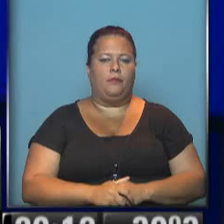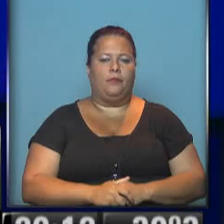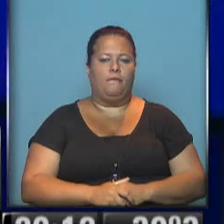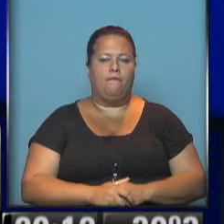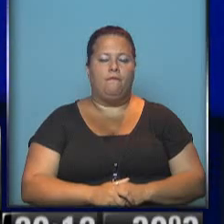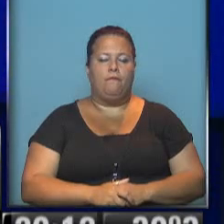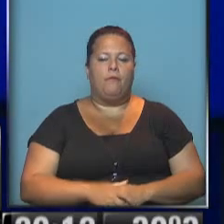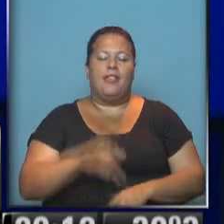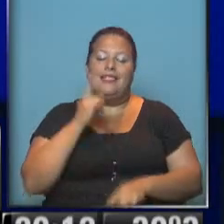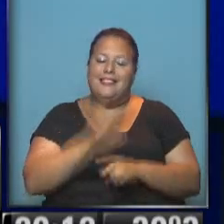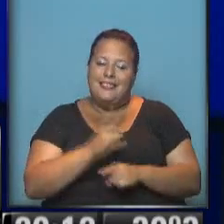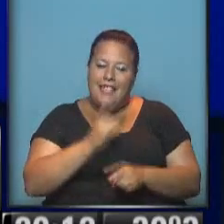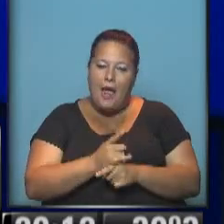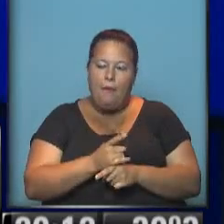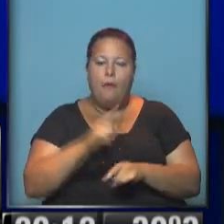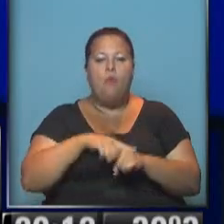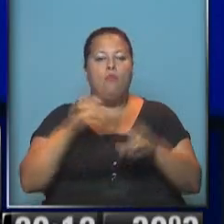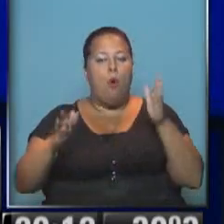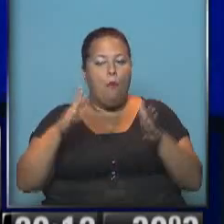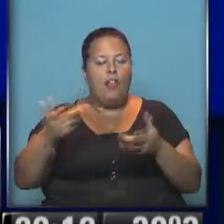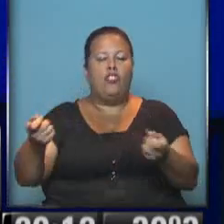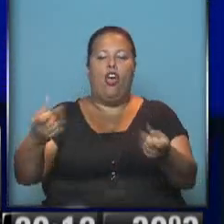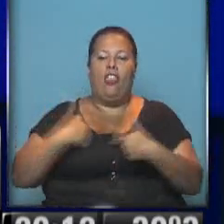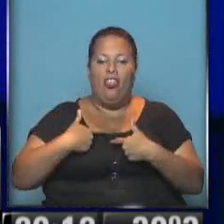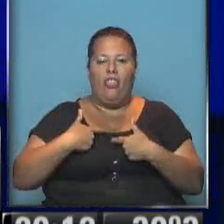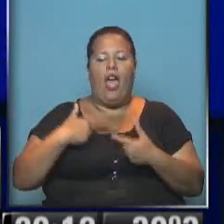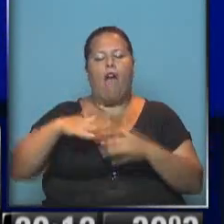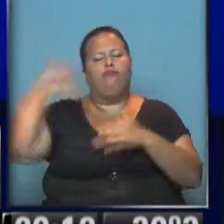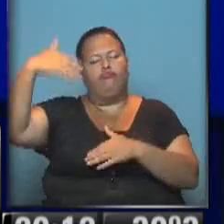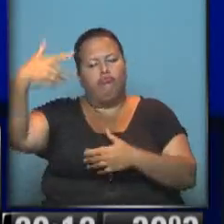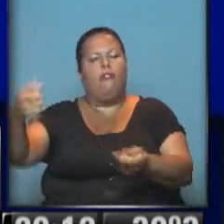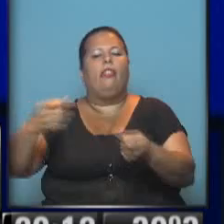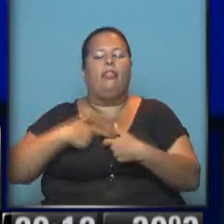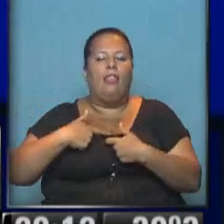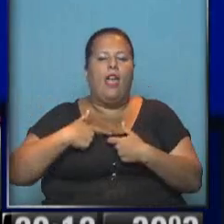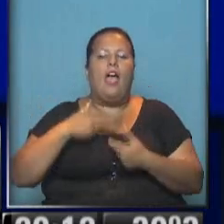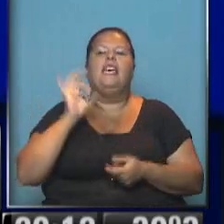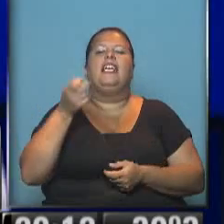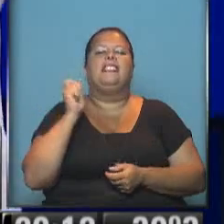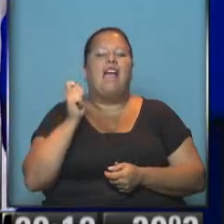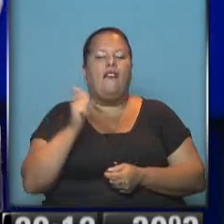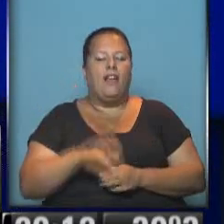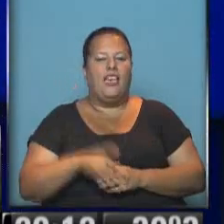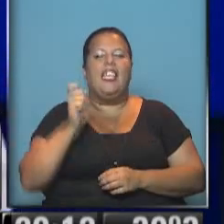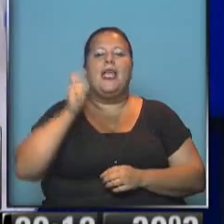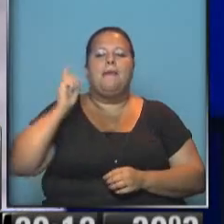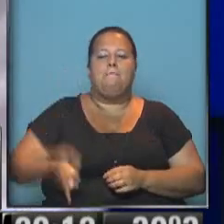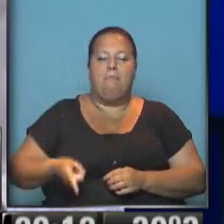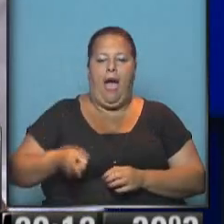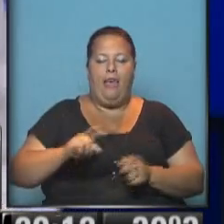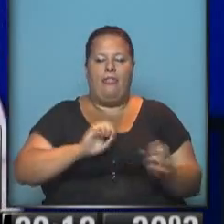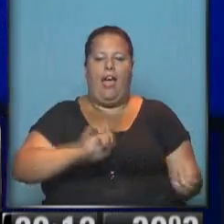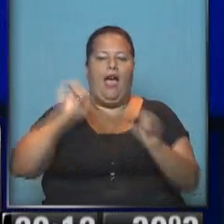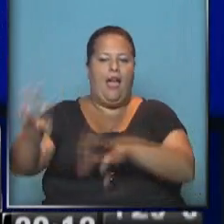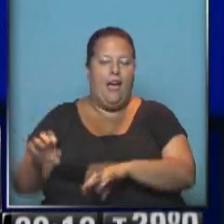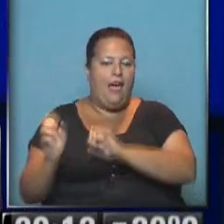Y siempre hubo, en un momento dado a mí alguien me ofreció, muchos años después, que saber quién había ordenado todos esos cambios